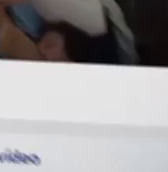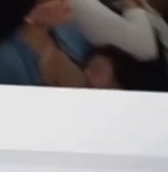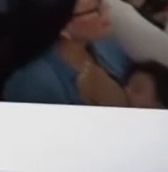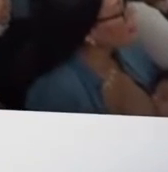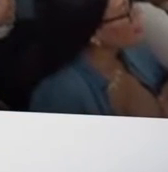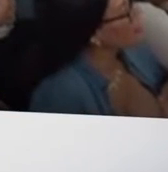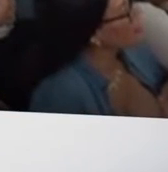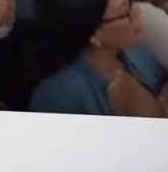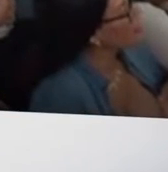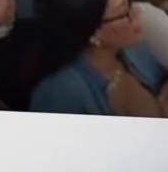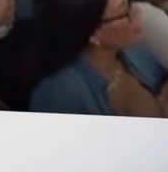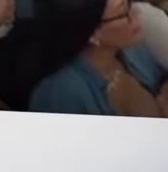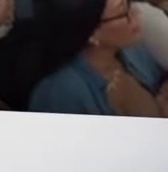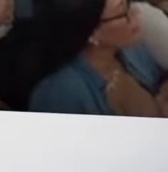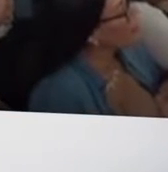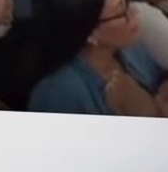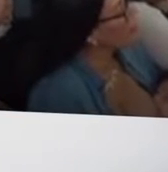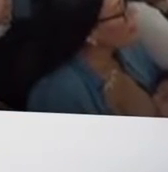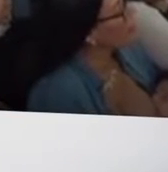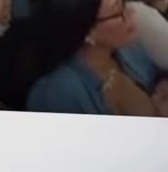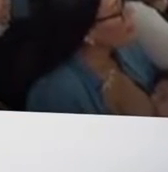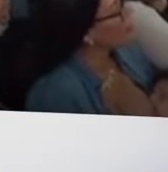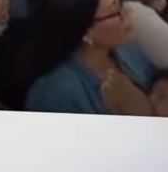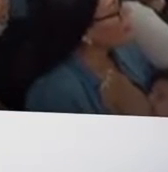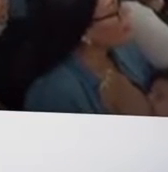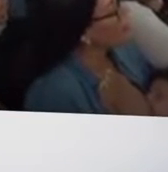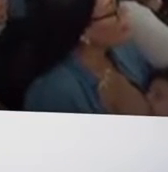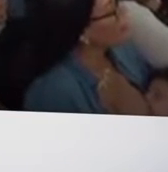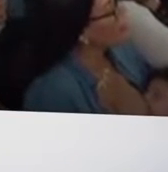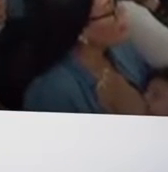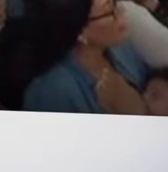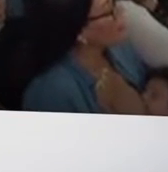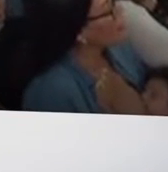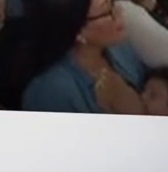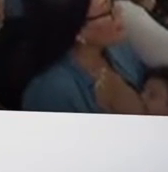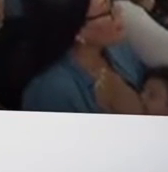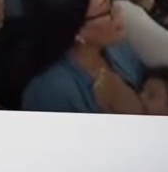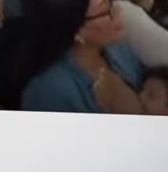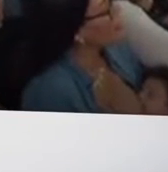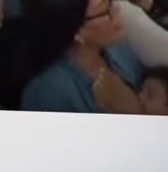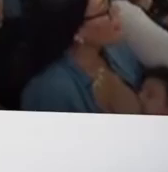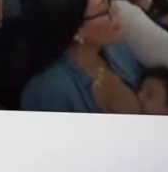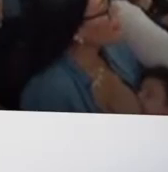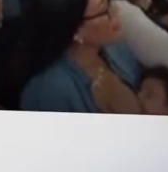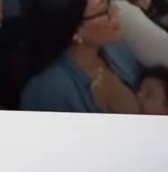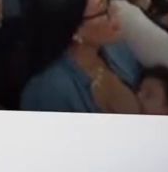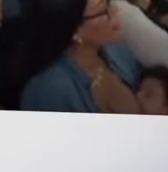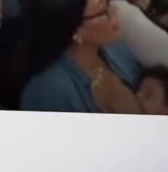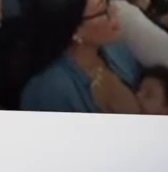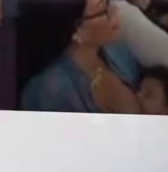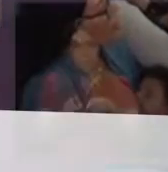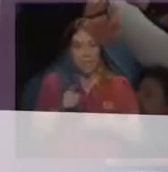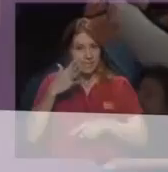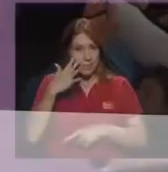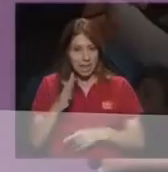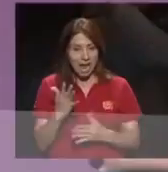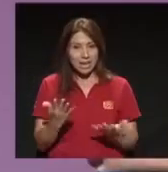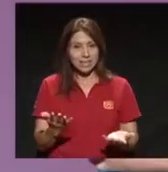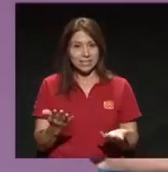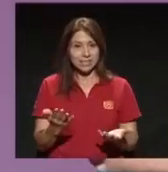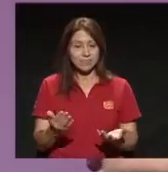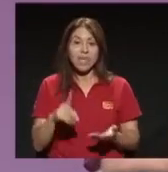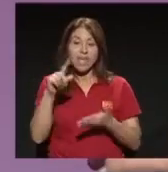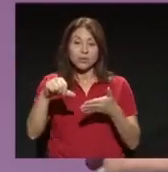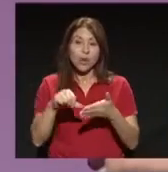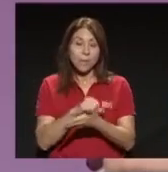y que allí digamos pueden escribir y poner denuncias en casos similares y es